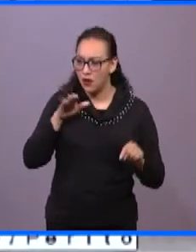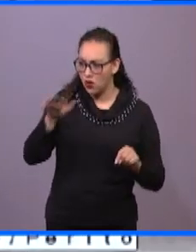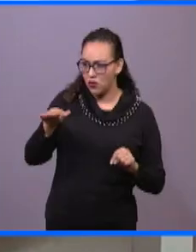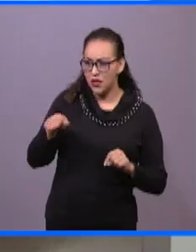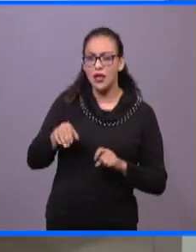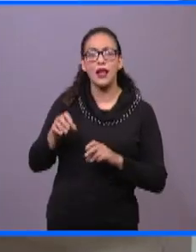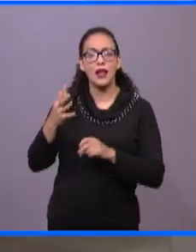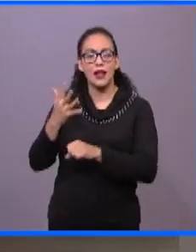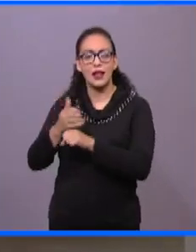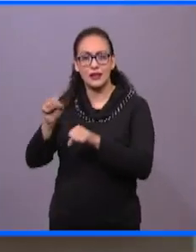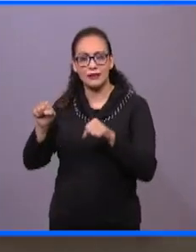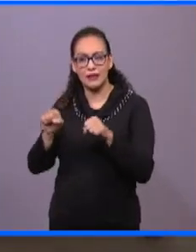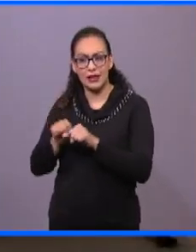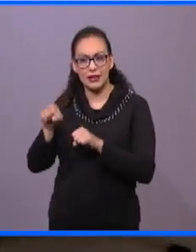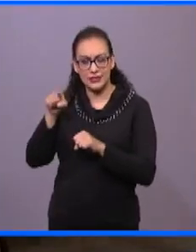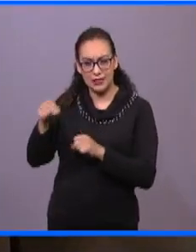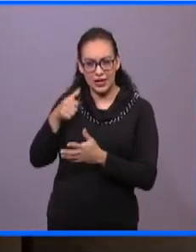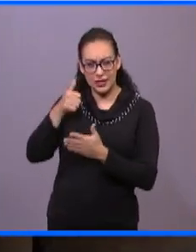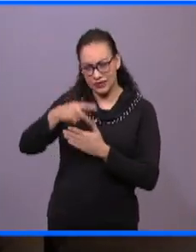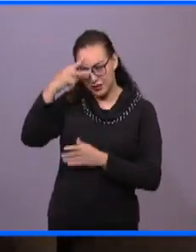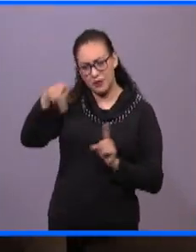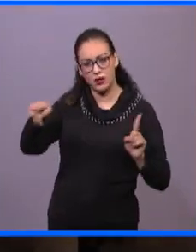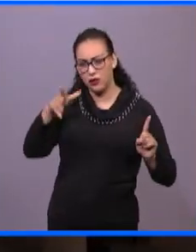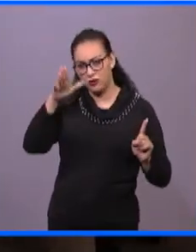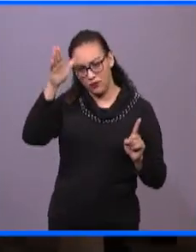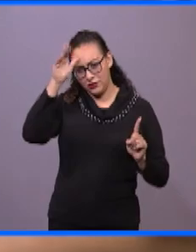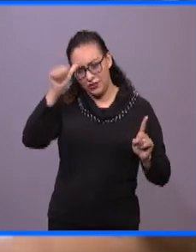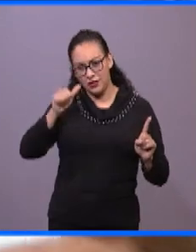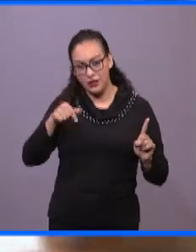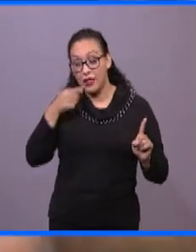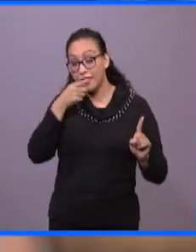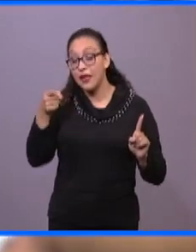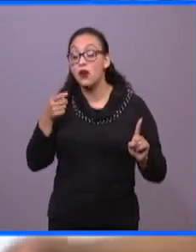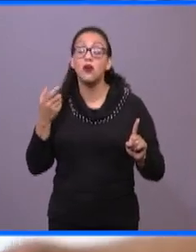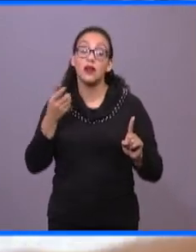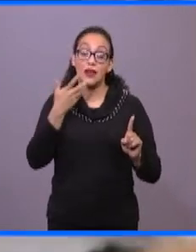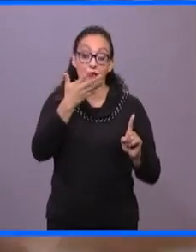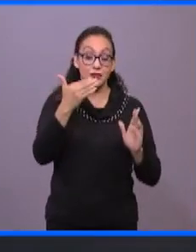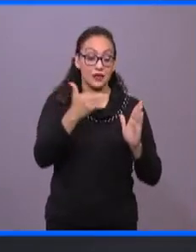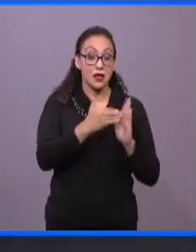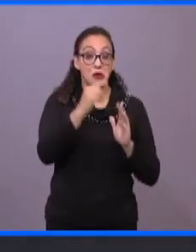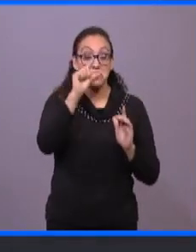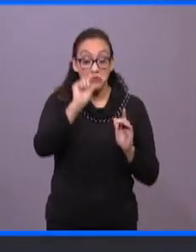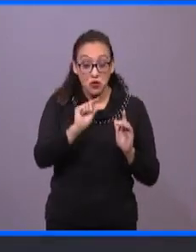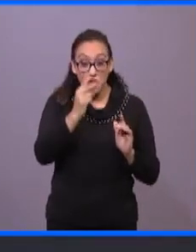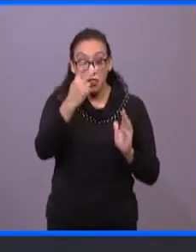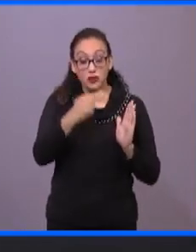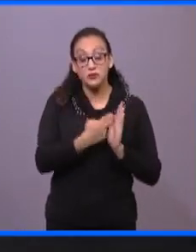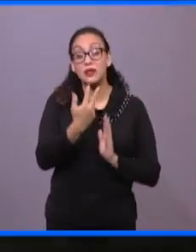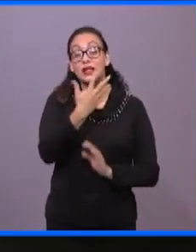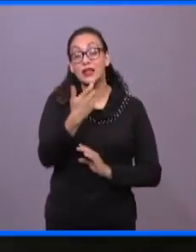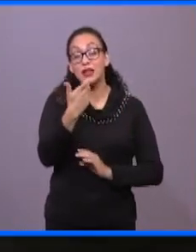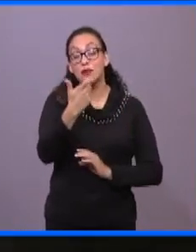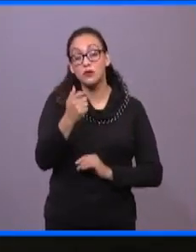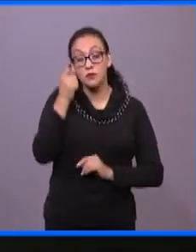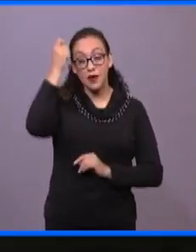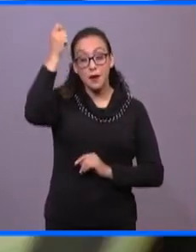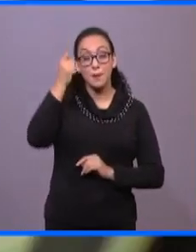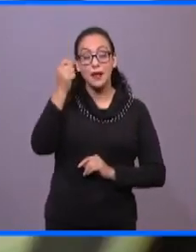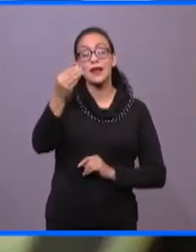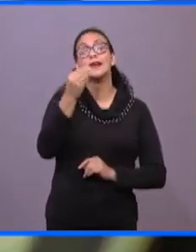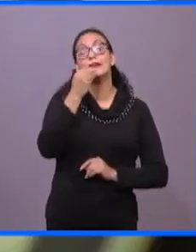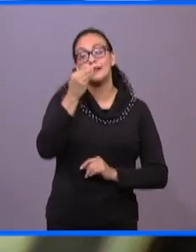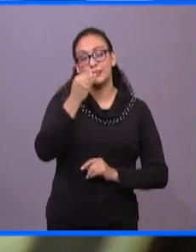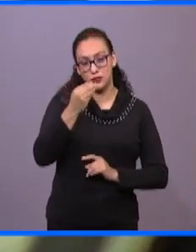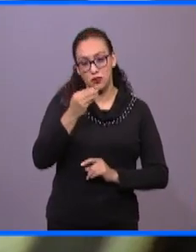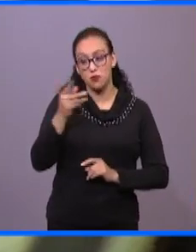Quinta Sala de lo Familiar de la capital del país, que determinó reducir de 5,000 a 2,500 pesos la pensión